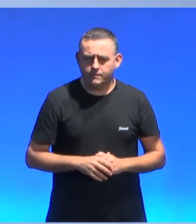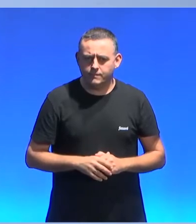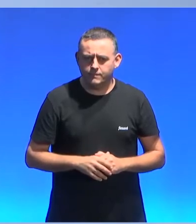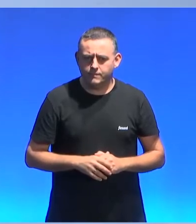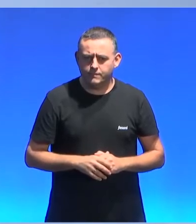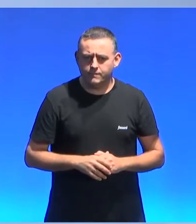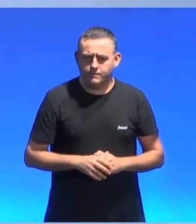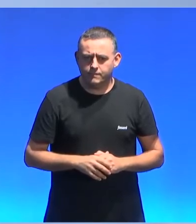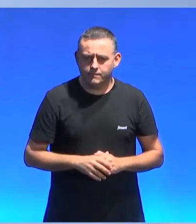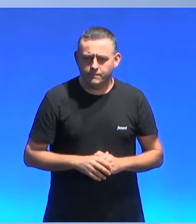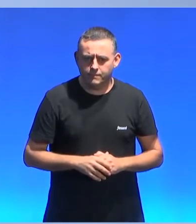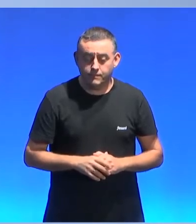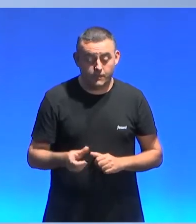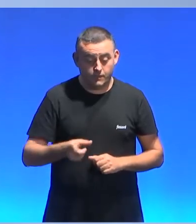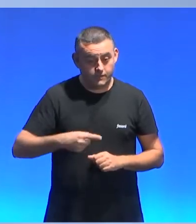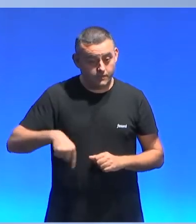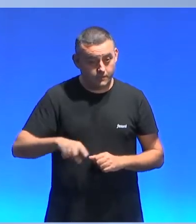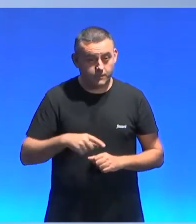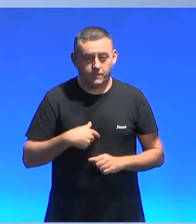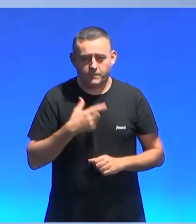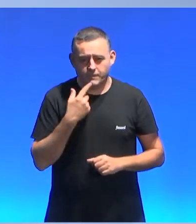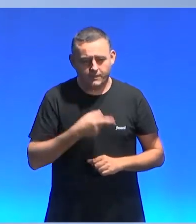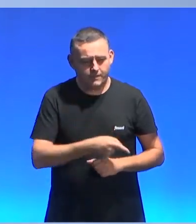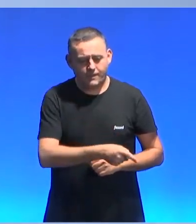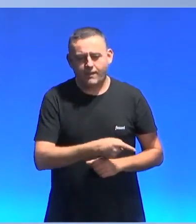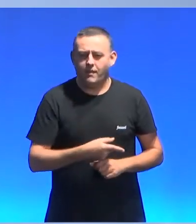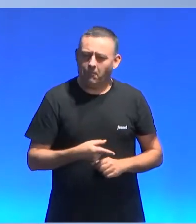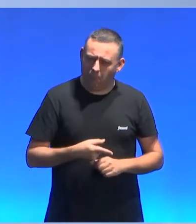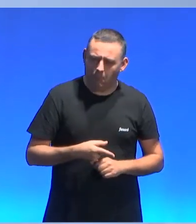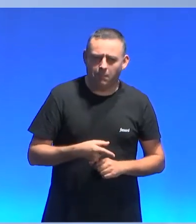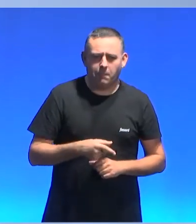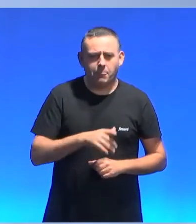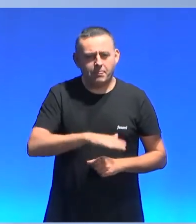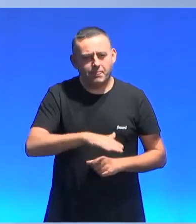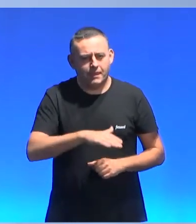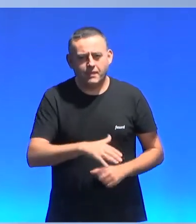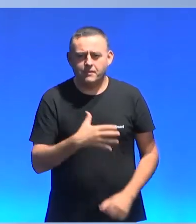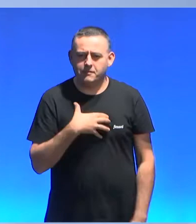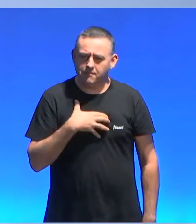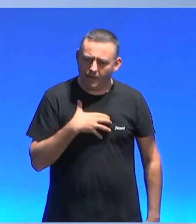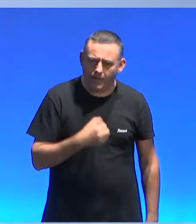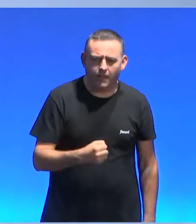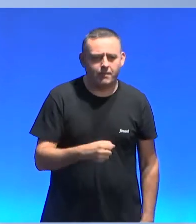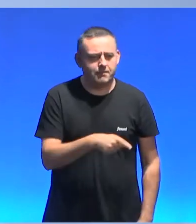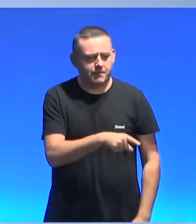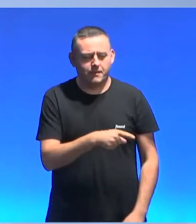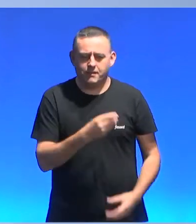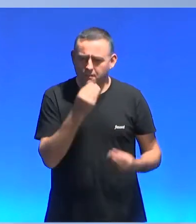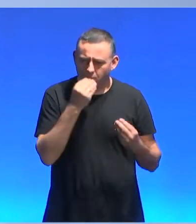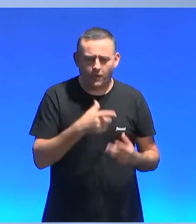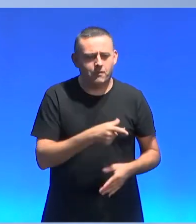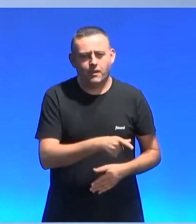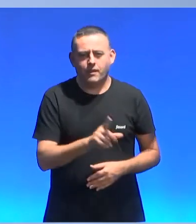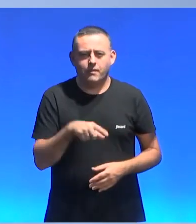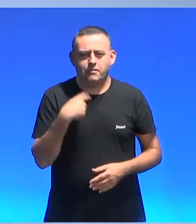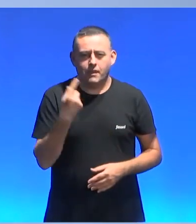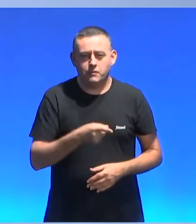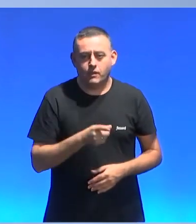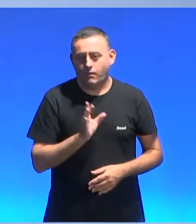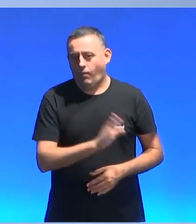valiente que es este niño, qué cosas divertidas que dice, y después no cambia nada. No, me tomaron en